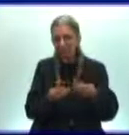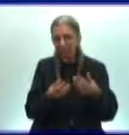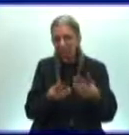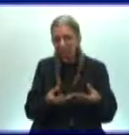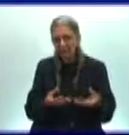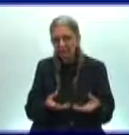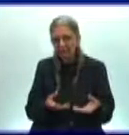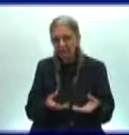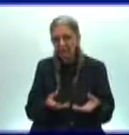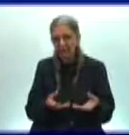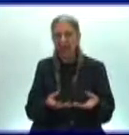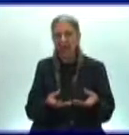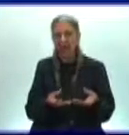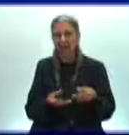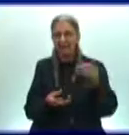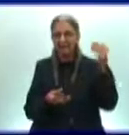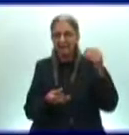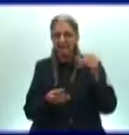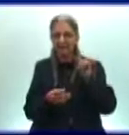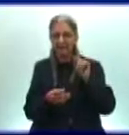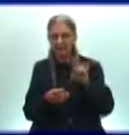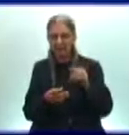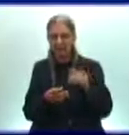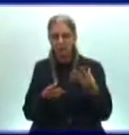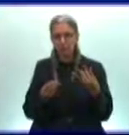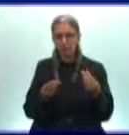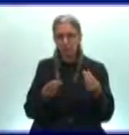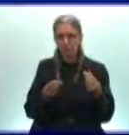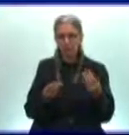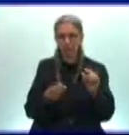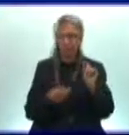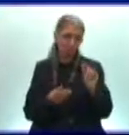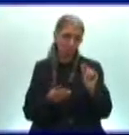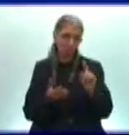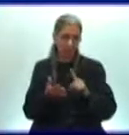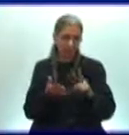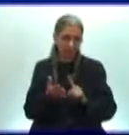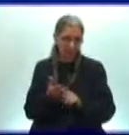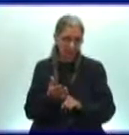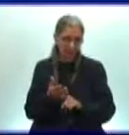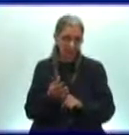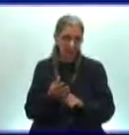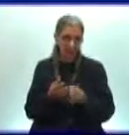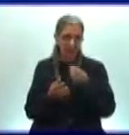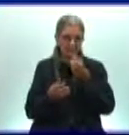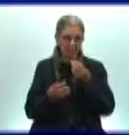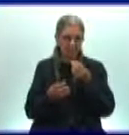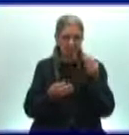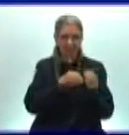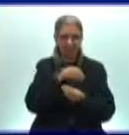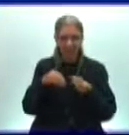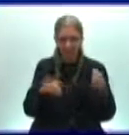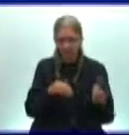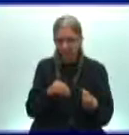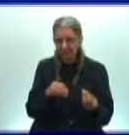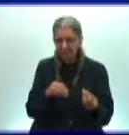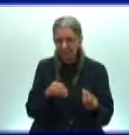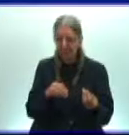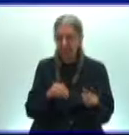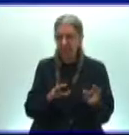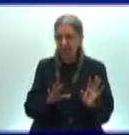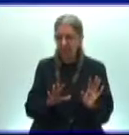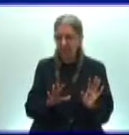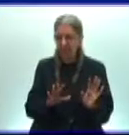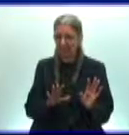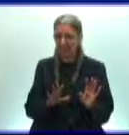interacciones? Para saber entonces si tenemos que suministrar mucha o poca energía para que se pueda producir el cambio de estado.